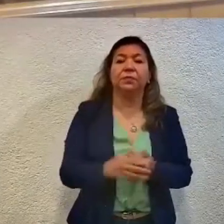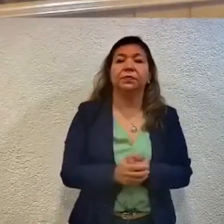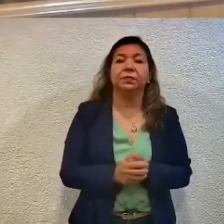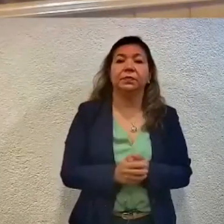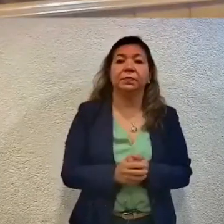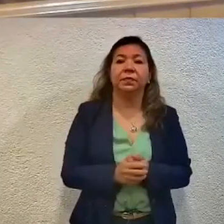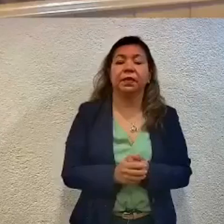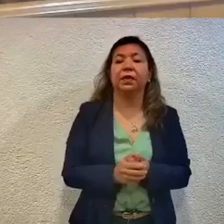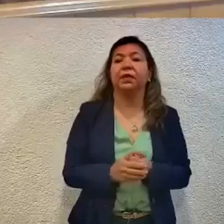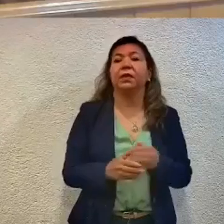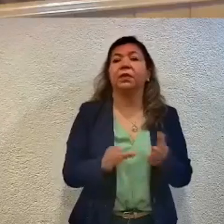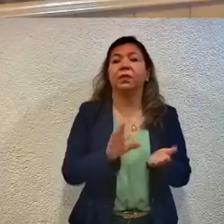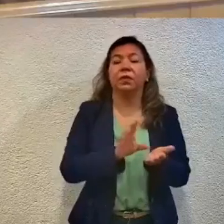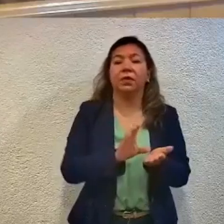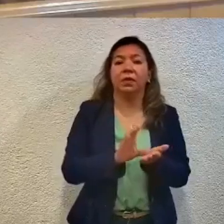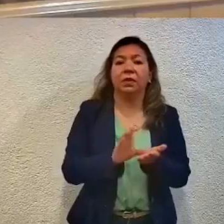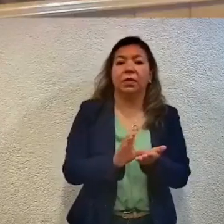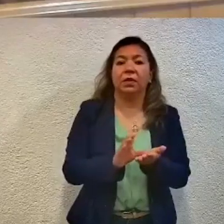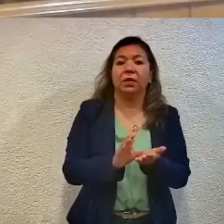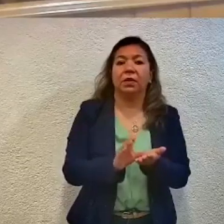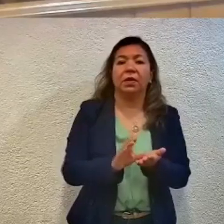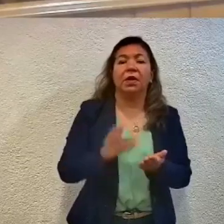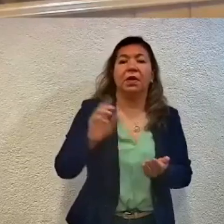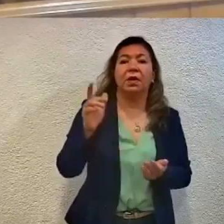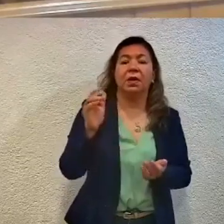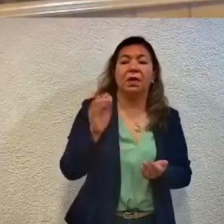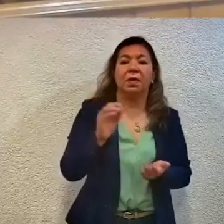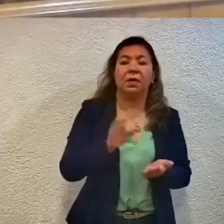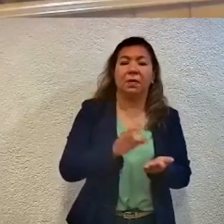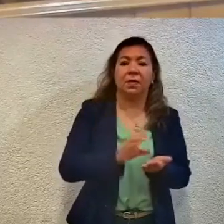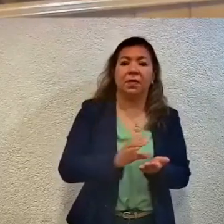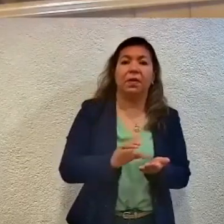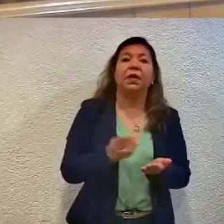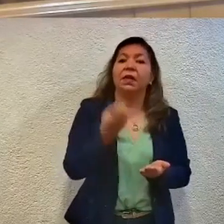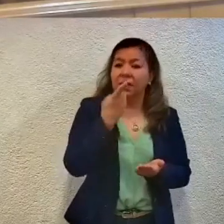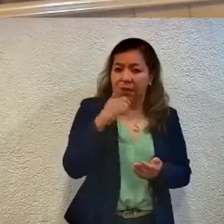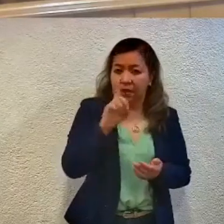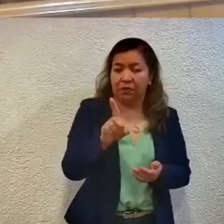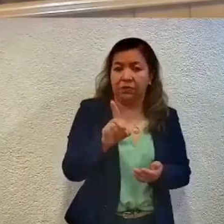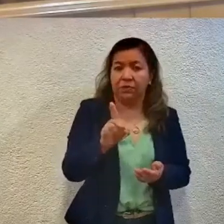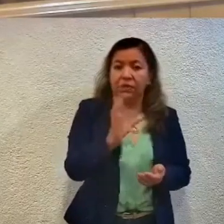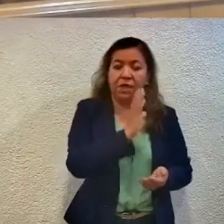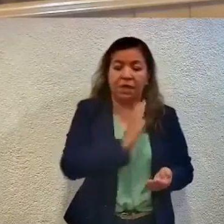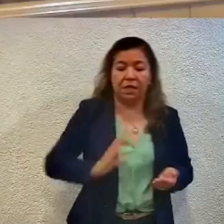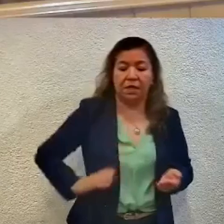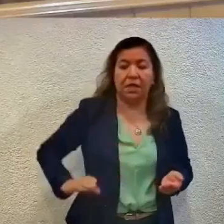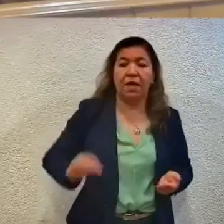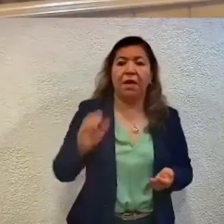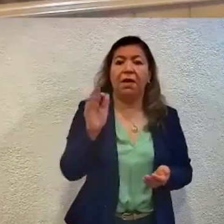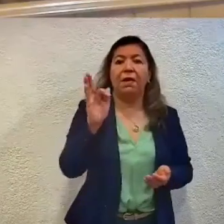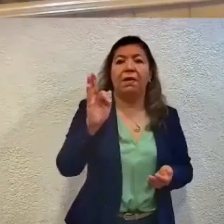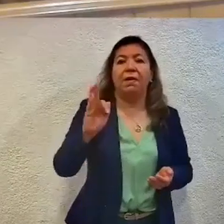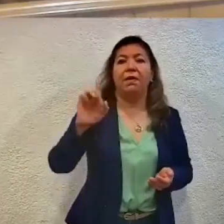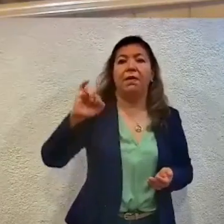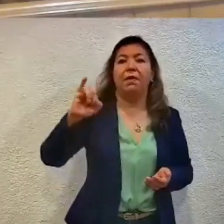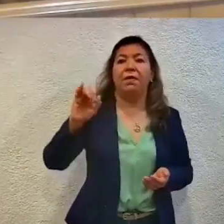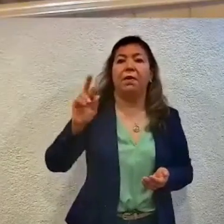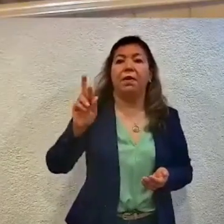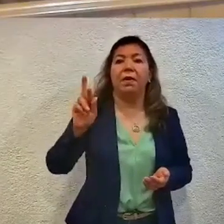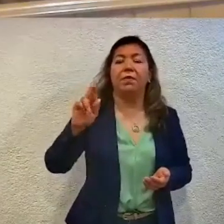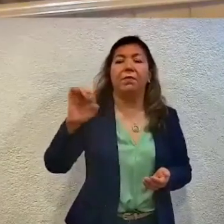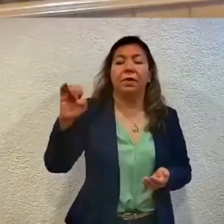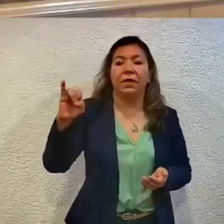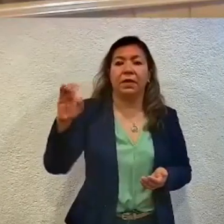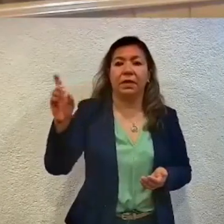el relativo al juicio electoral ciudadano promovido por el ciudadano Freddy Macario Díaz, en su carácter de candidato a regidor